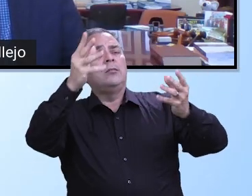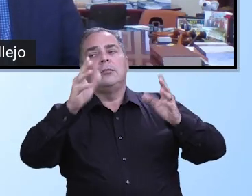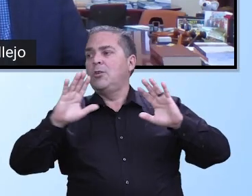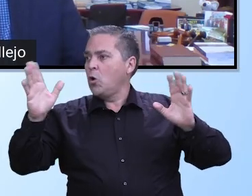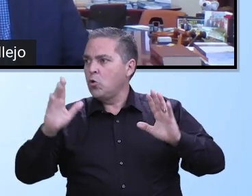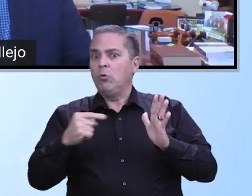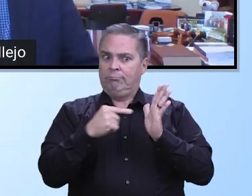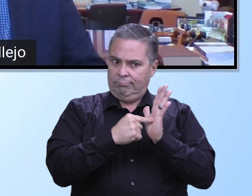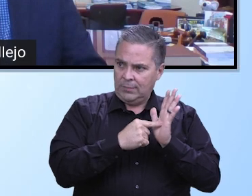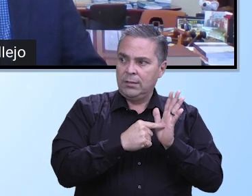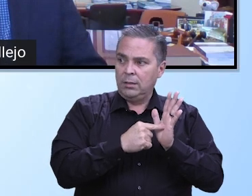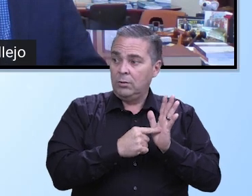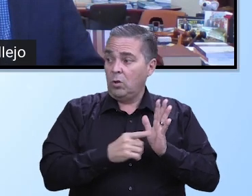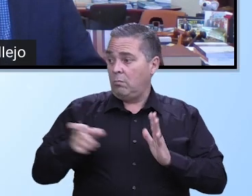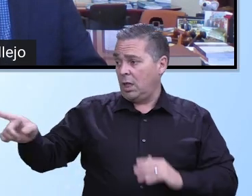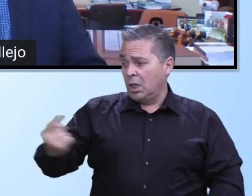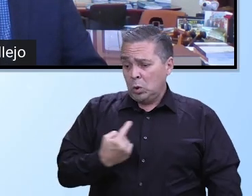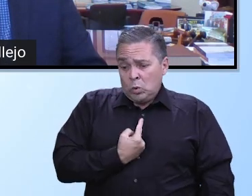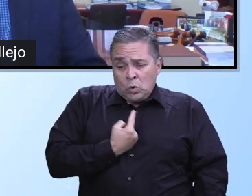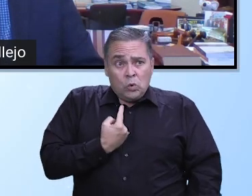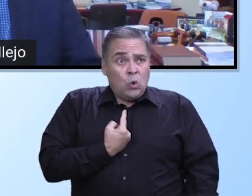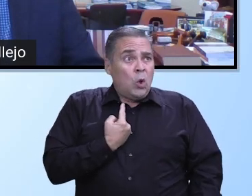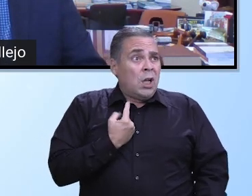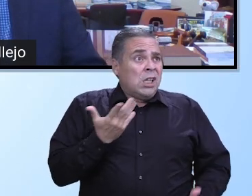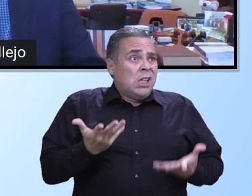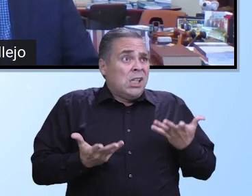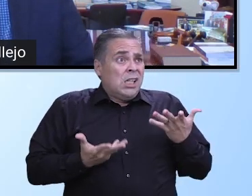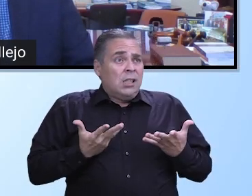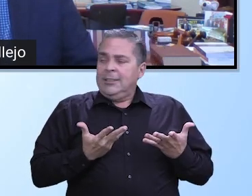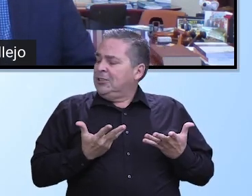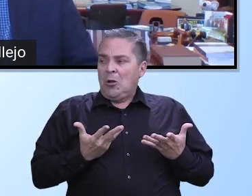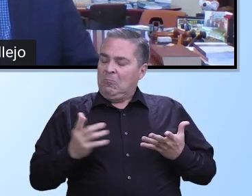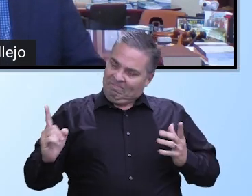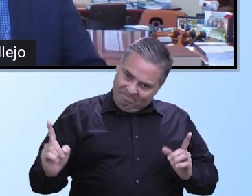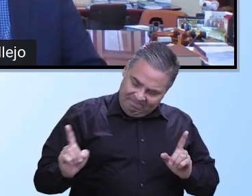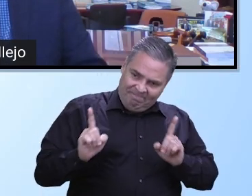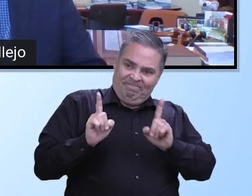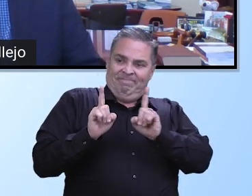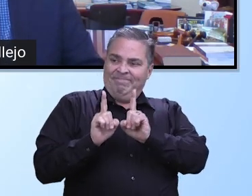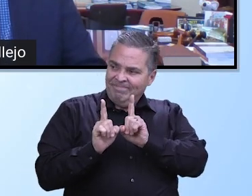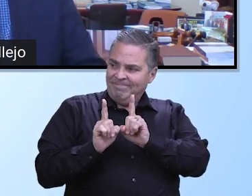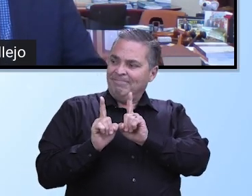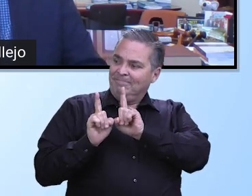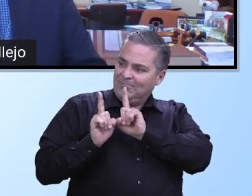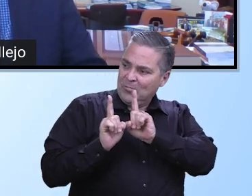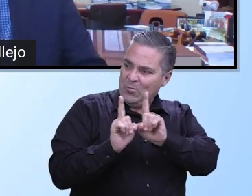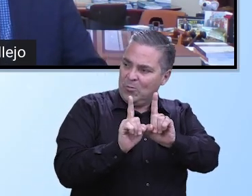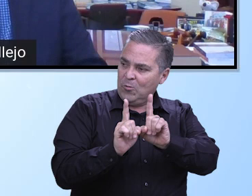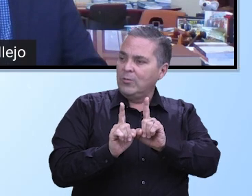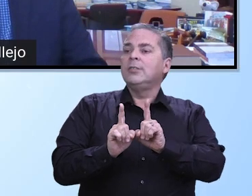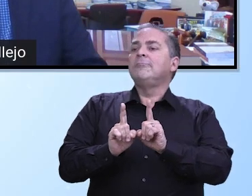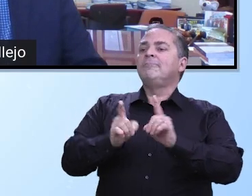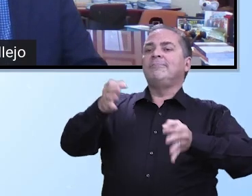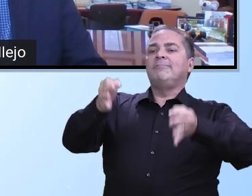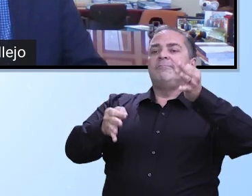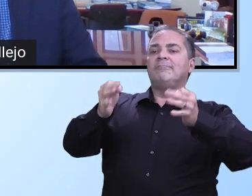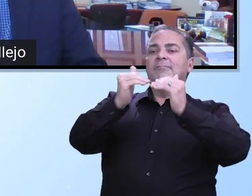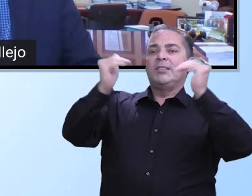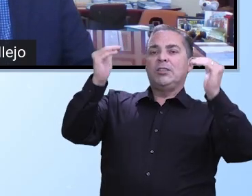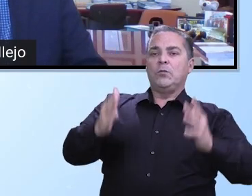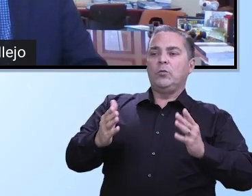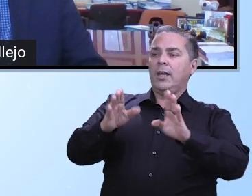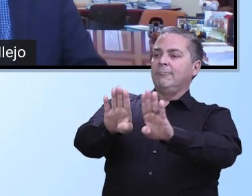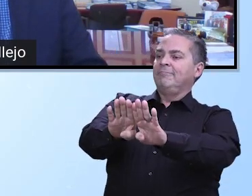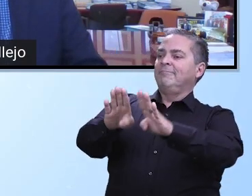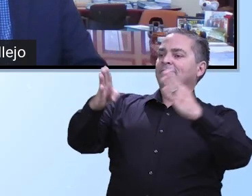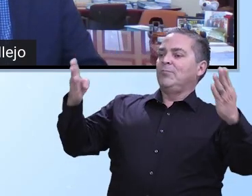no vaya sola en el proceso. Así que eso está, así que las personas tienen las puertas abiertas del tribunal, tienen las puertas de ir a reclamarlo y